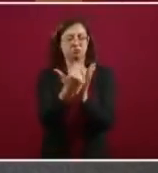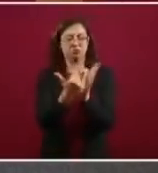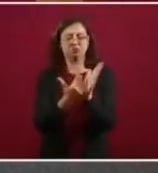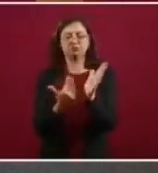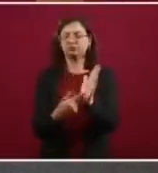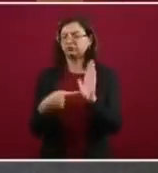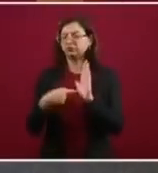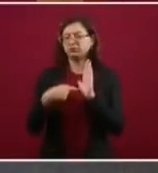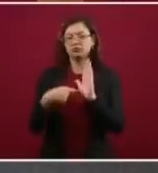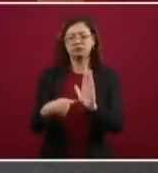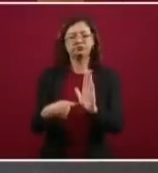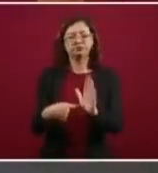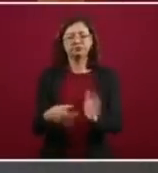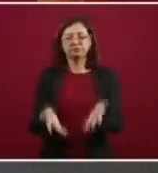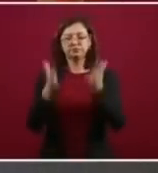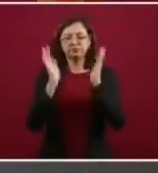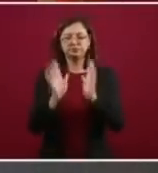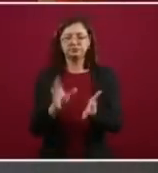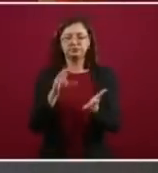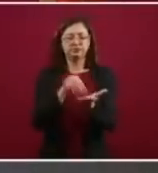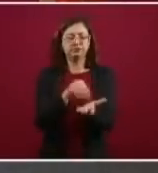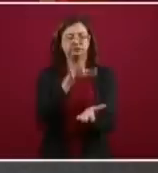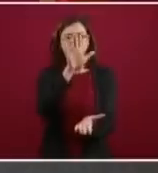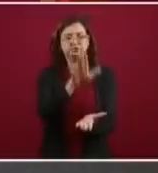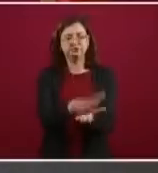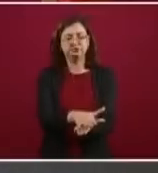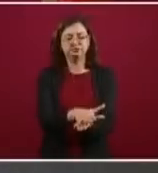Ahí está estipulado,